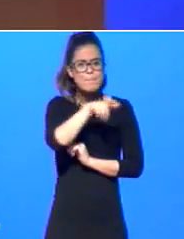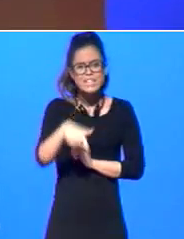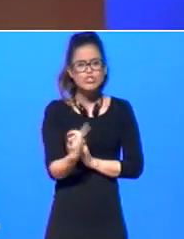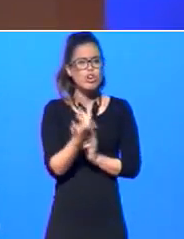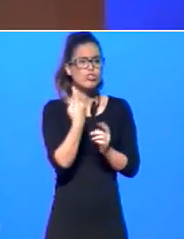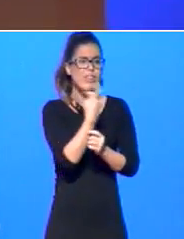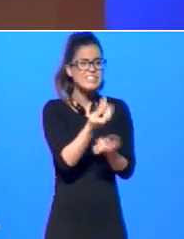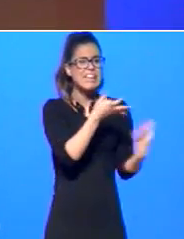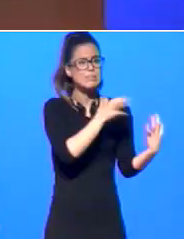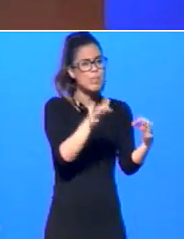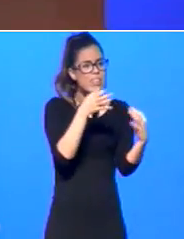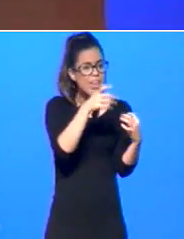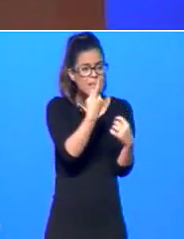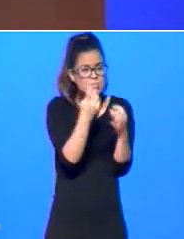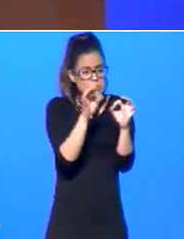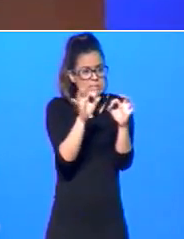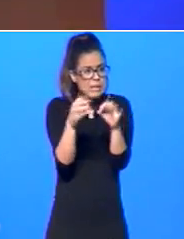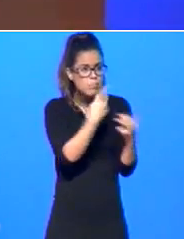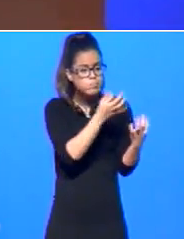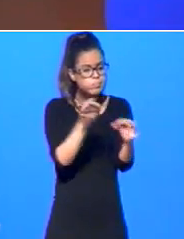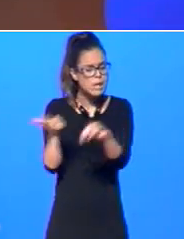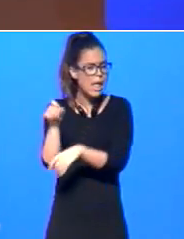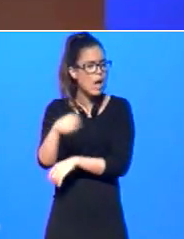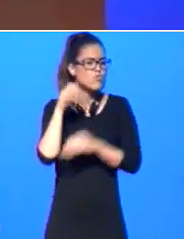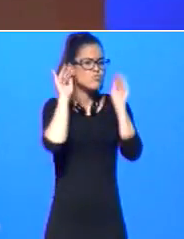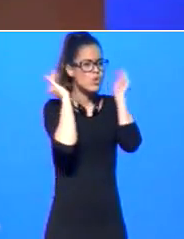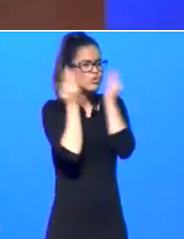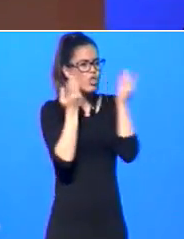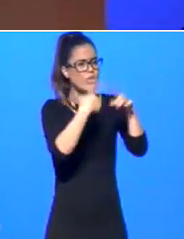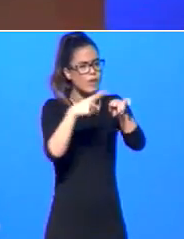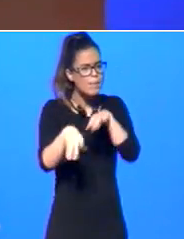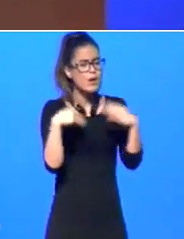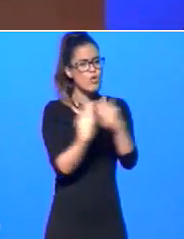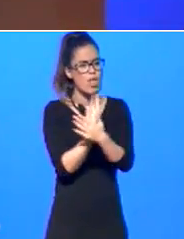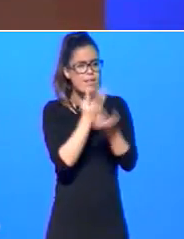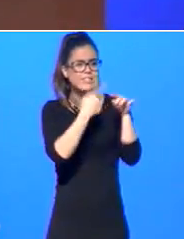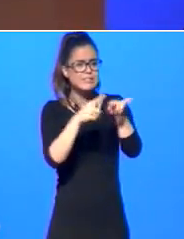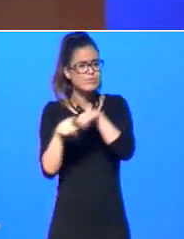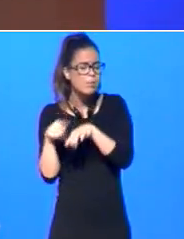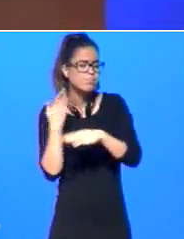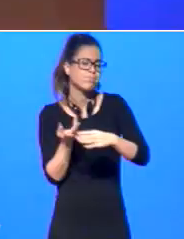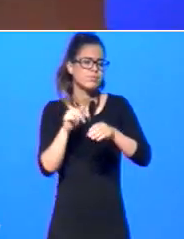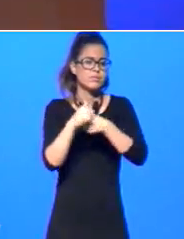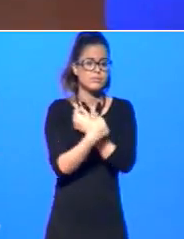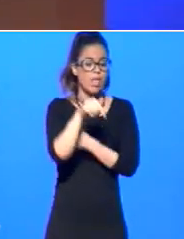ha participado en muchos congresos y en muchas jornadas, incluso en estas creo que ha tenido un papel